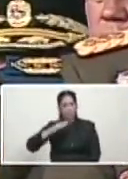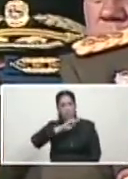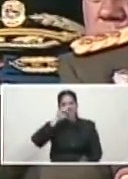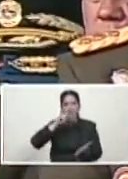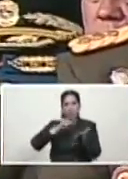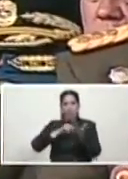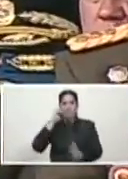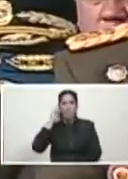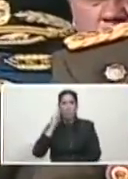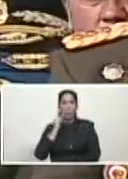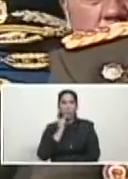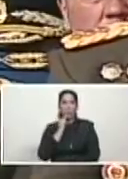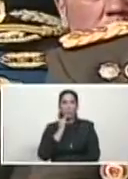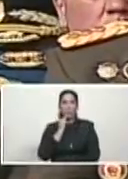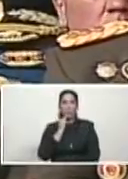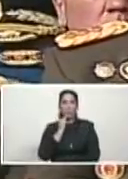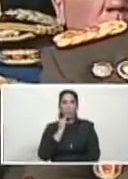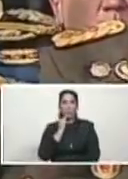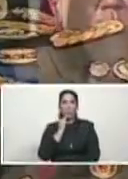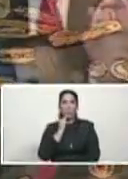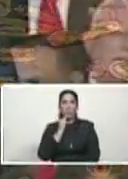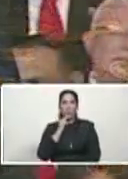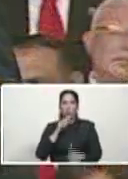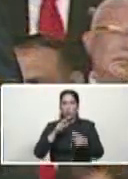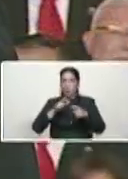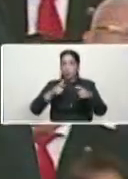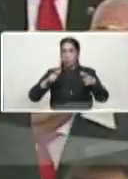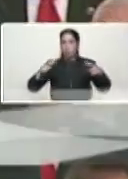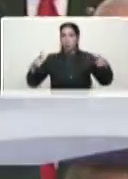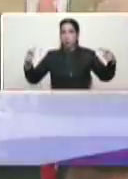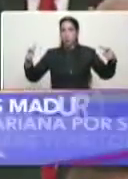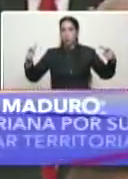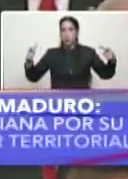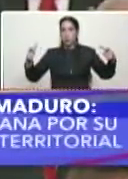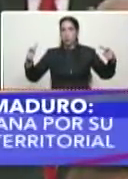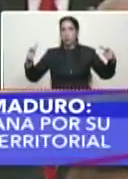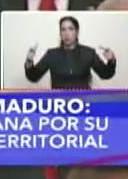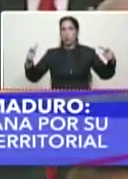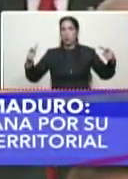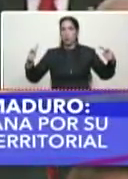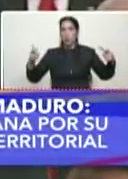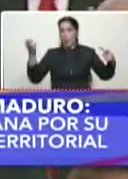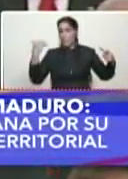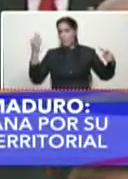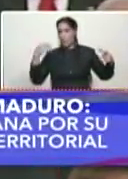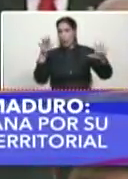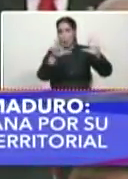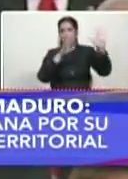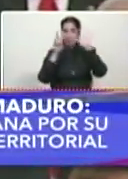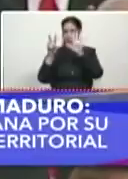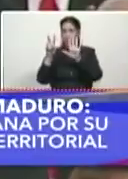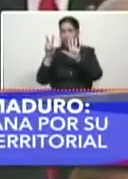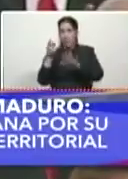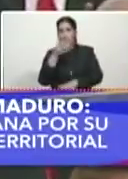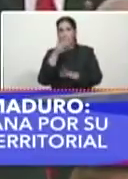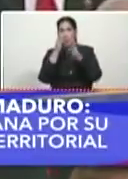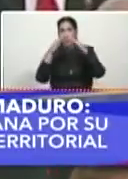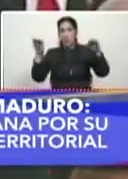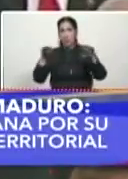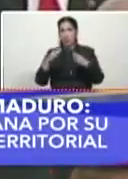bolivariana que ha venido creciendo. El pasado 17 de diciembre